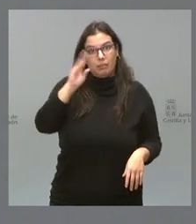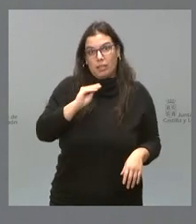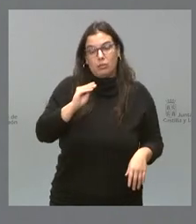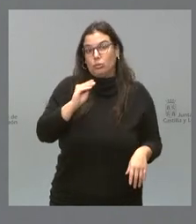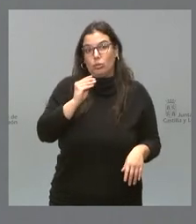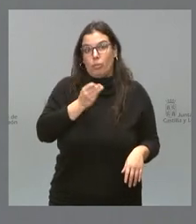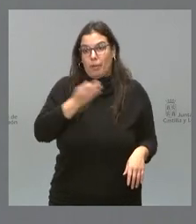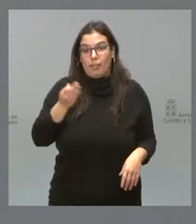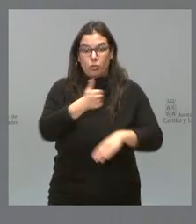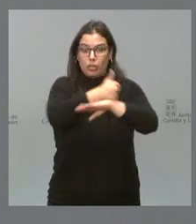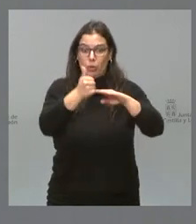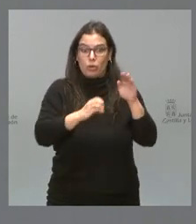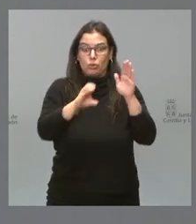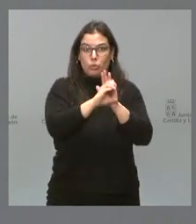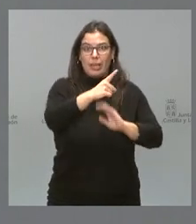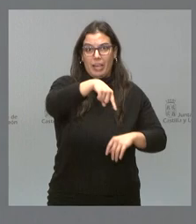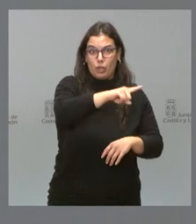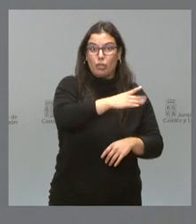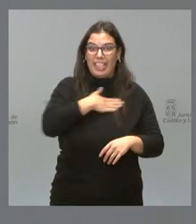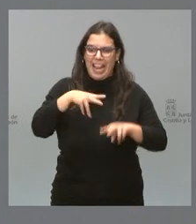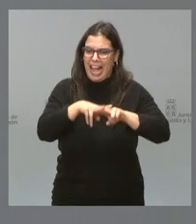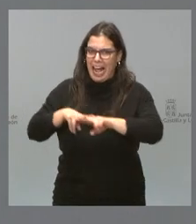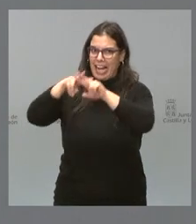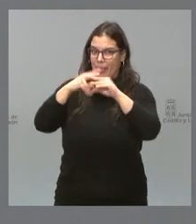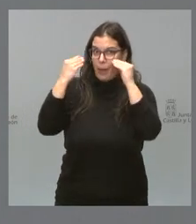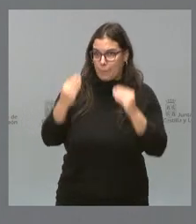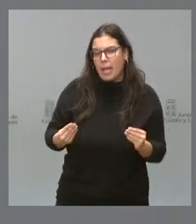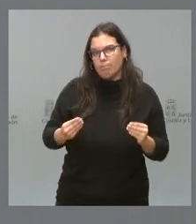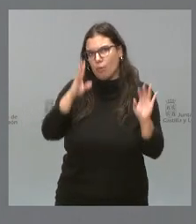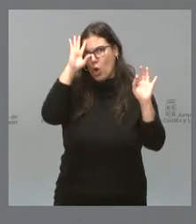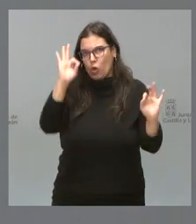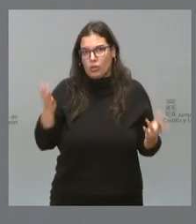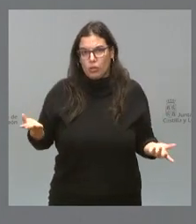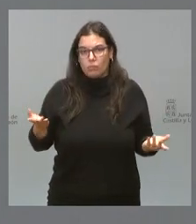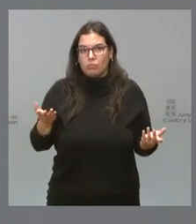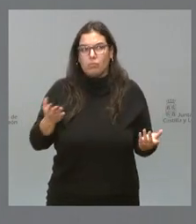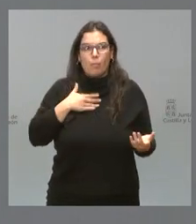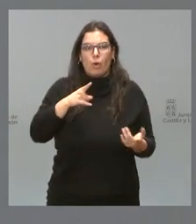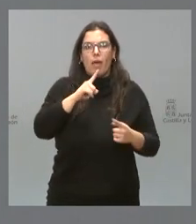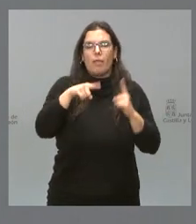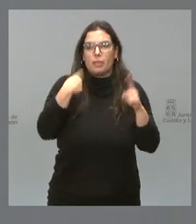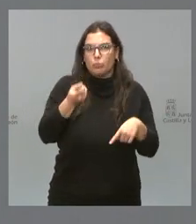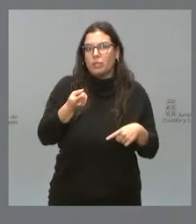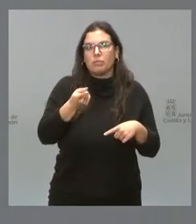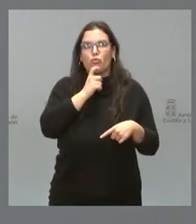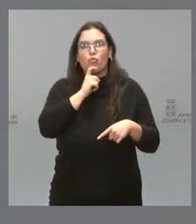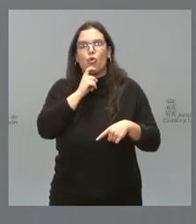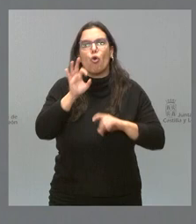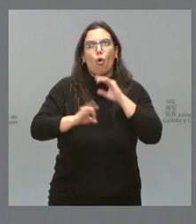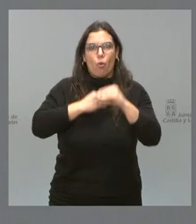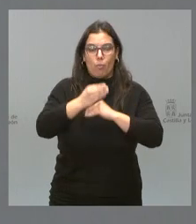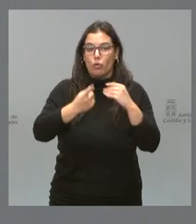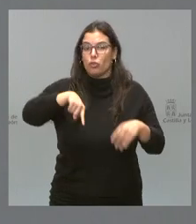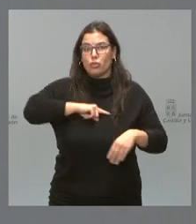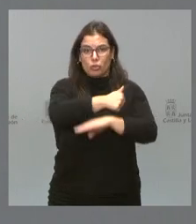del tribunal constitucional de analizar esta cuestión sobre esta materia y por tanto que pueda establecerse como les digo nuestra confianza en el tribunal